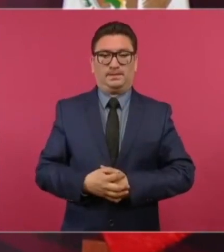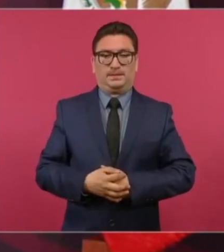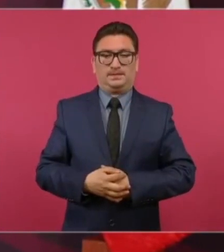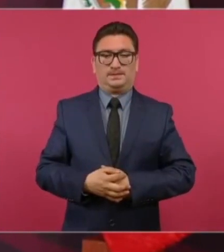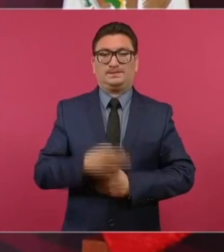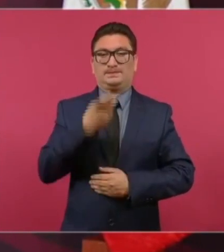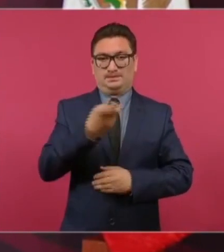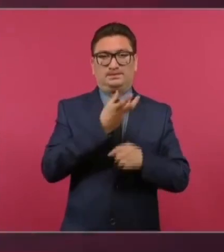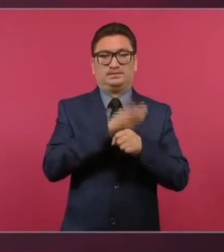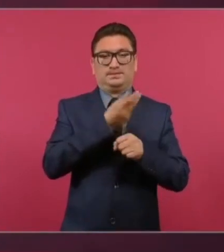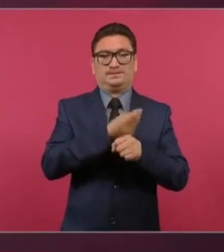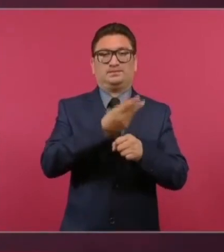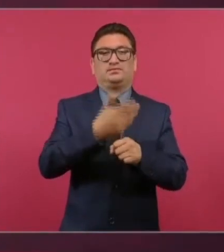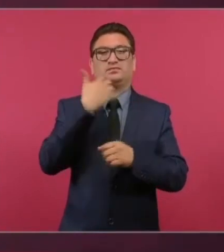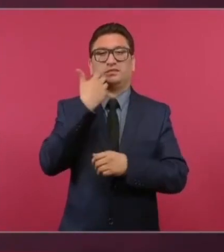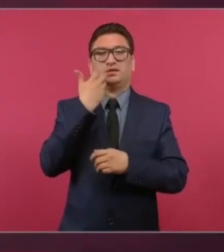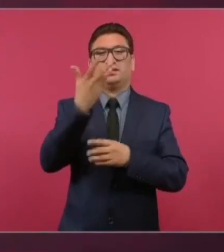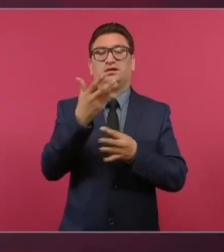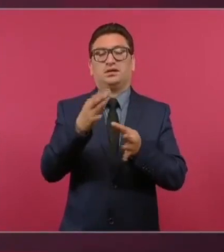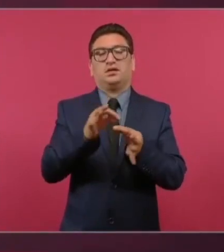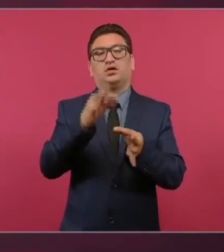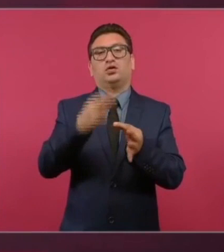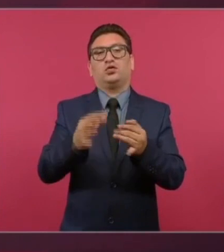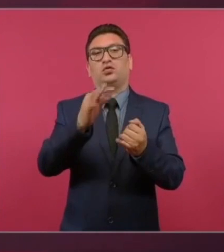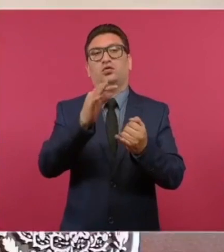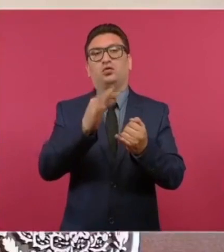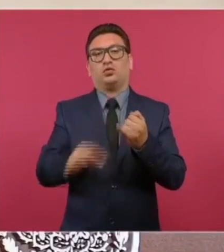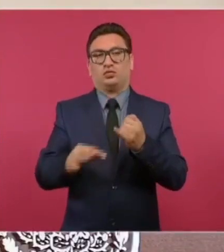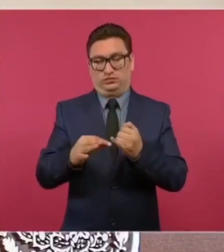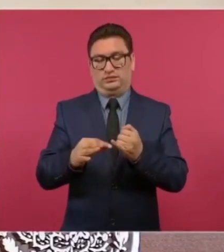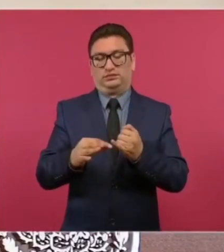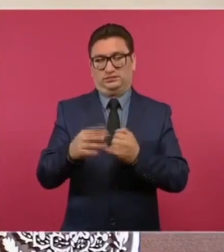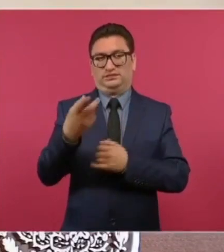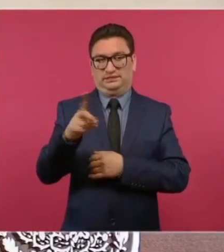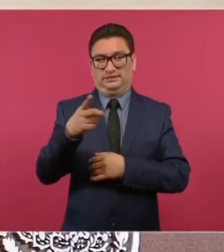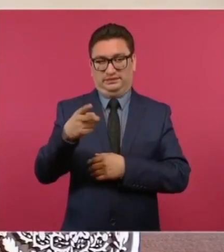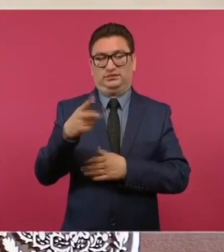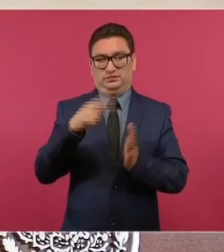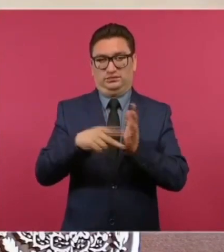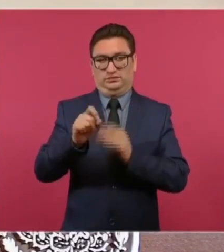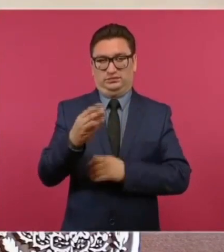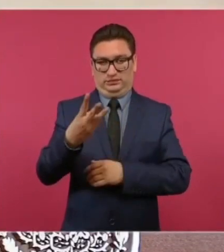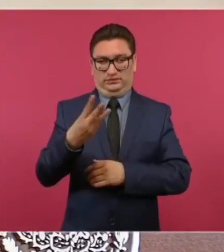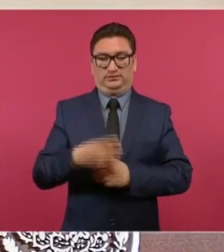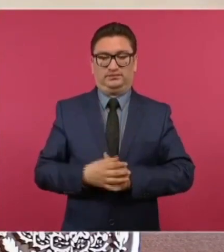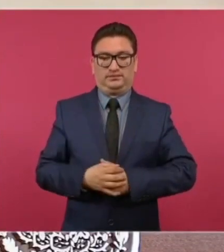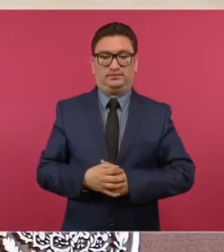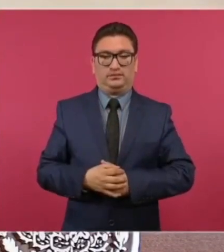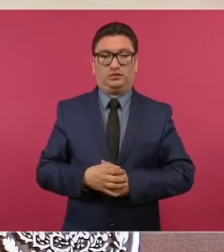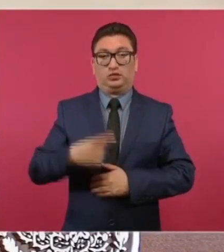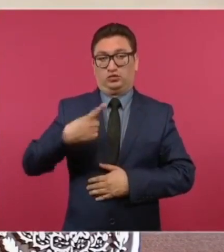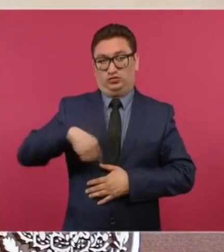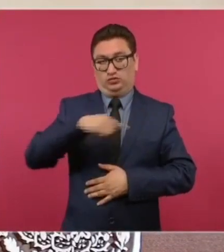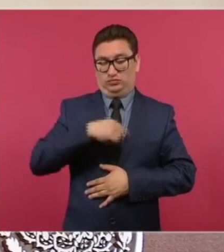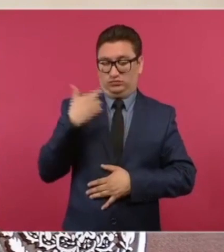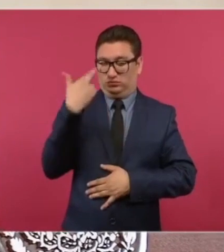obra si la queremos tener a finales y ya cállese, de este año. ¡Cámbiale el micrófono a otro güey! Estamos haciendo una revisión